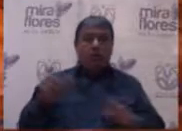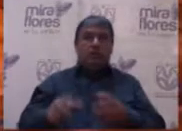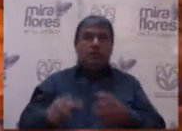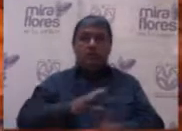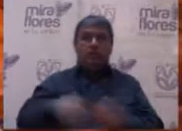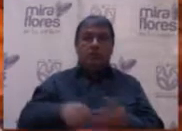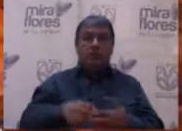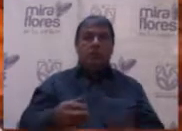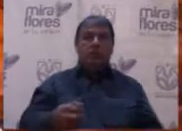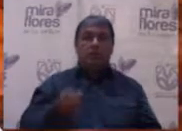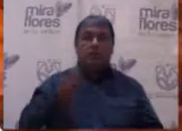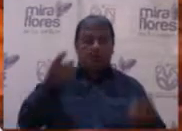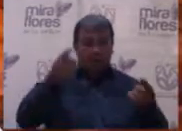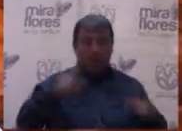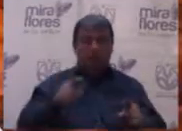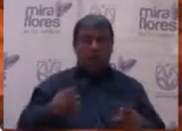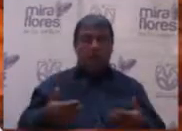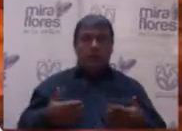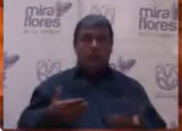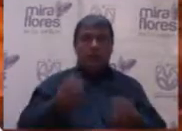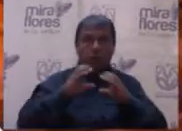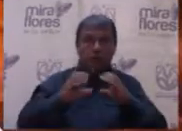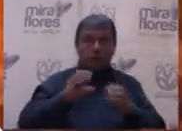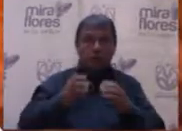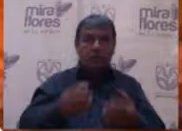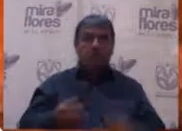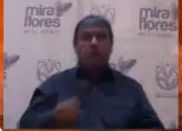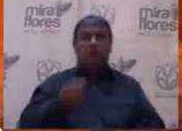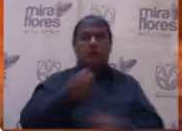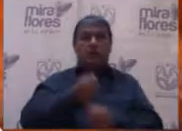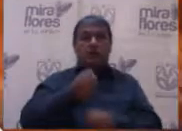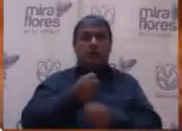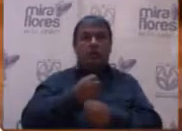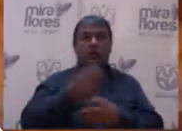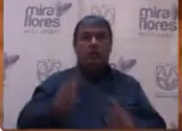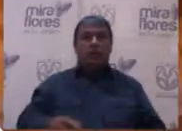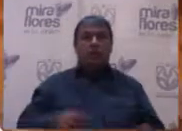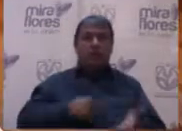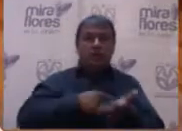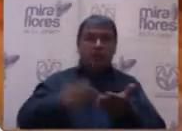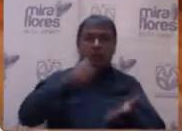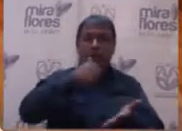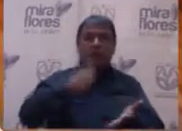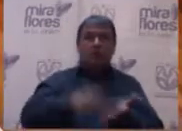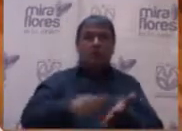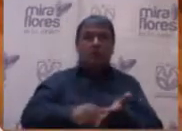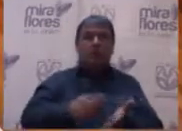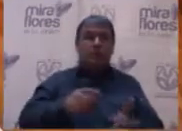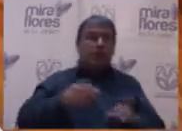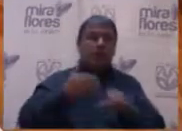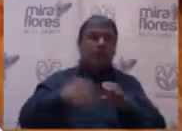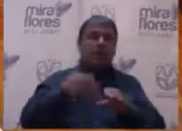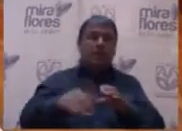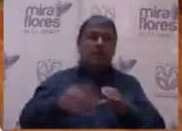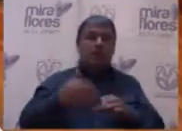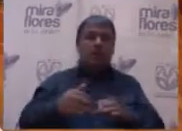señor alcalde. De acuerdo. Mientras que estamos conversando, un funcionario que está en sala me envía un documento, digamos, a